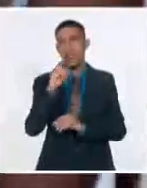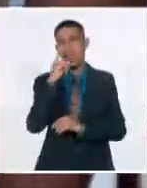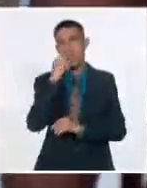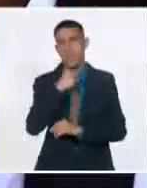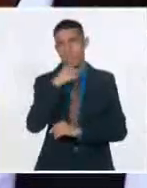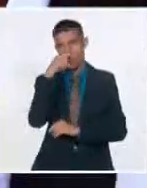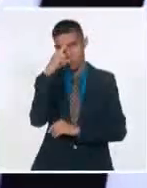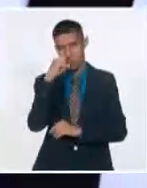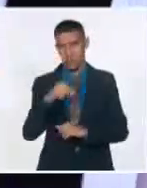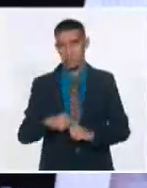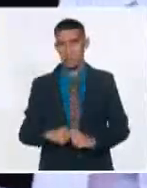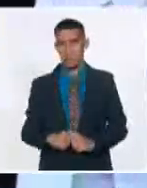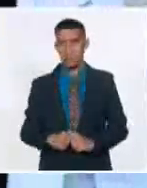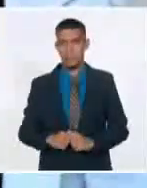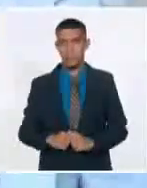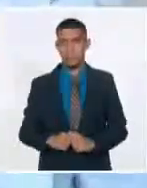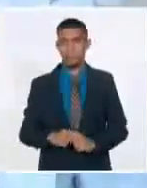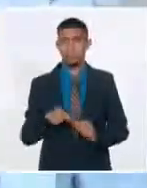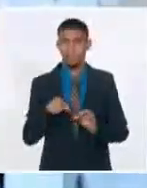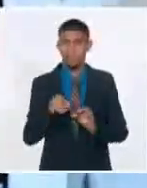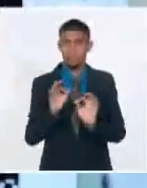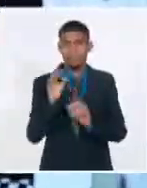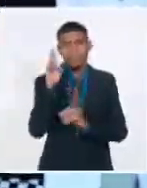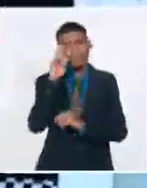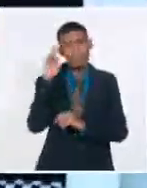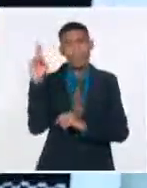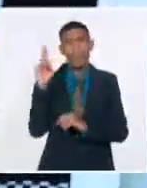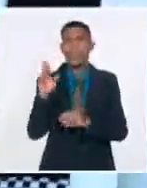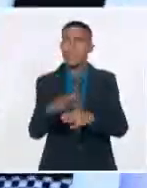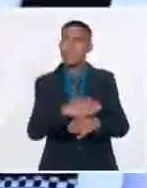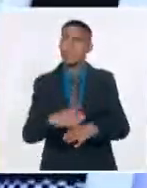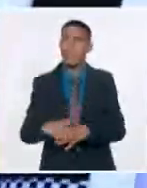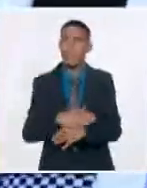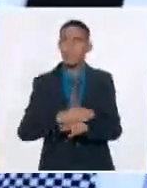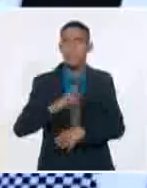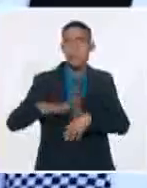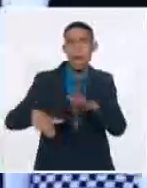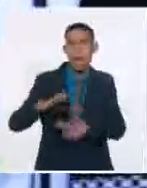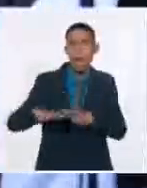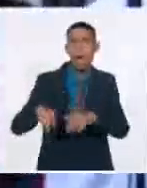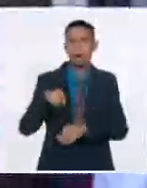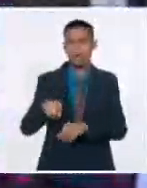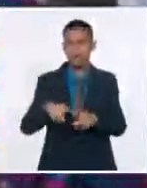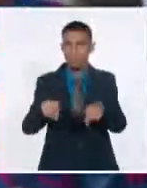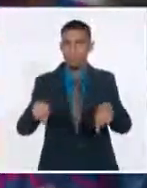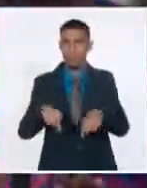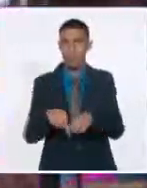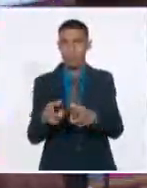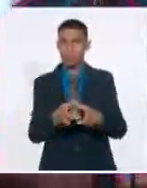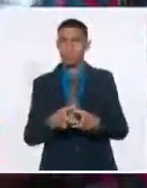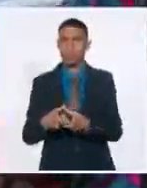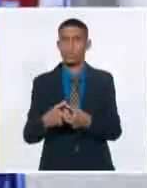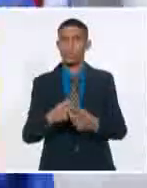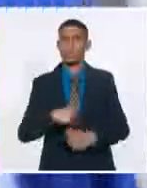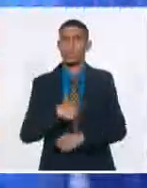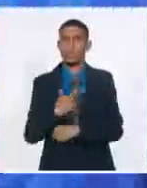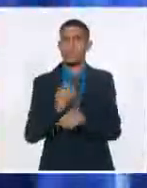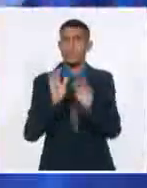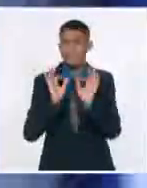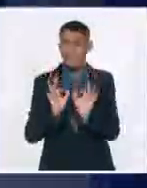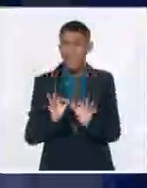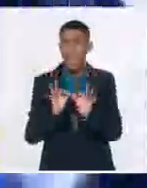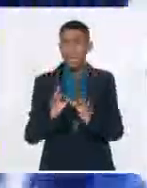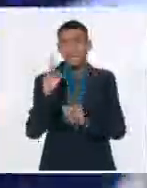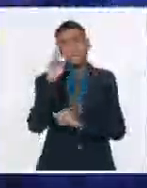Guinness Jr. recordó la presencia de destacados rumberos en este espacio de la UNIAC que siempre ha permitido mantener viva la